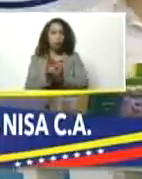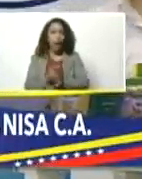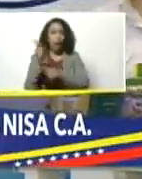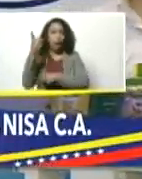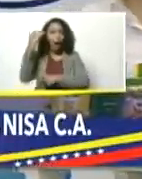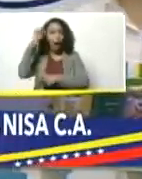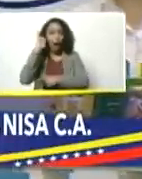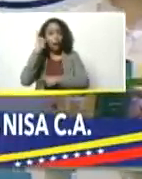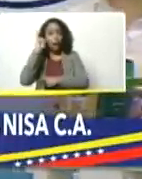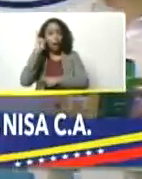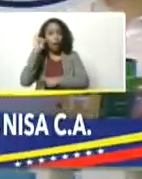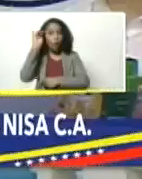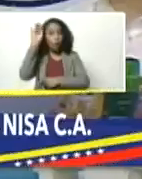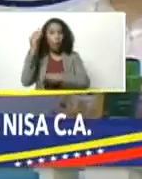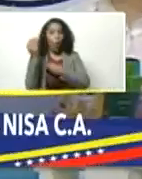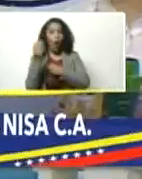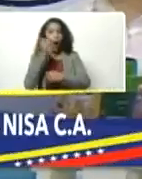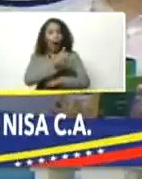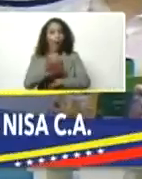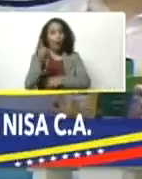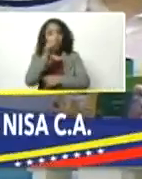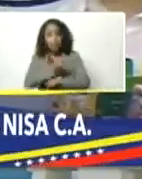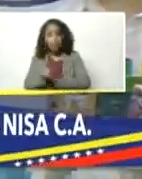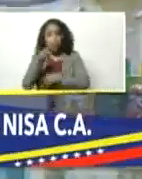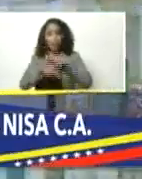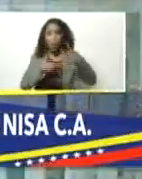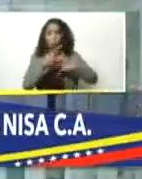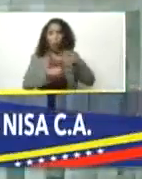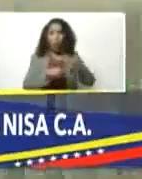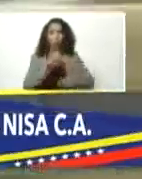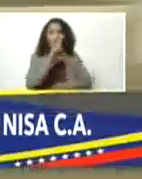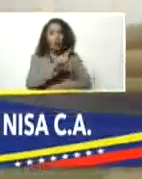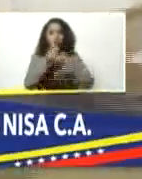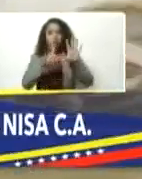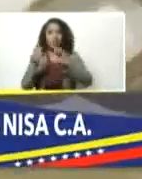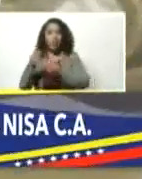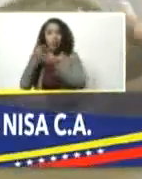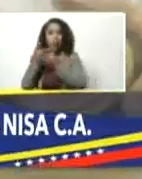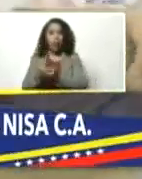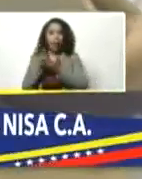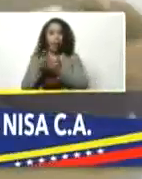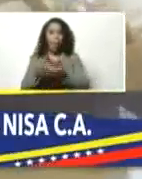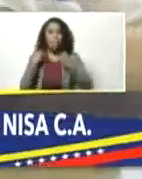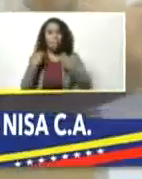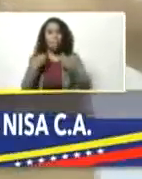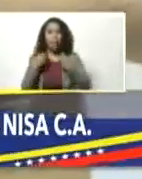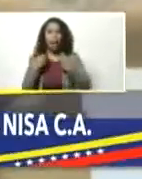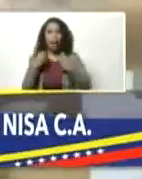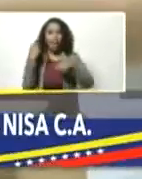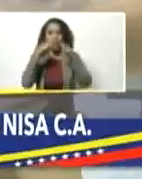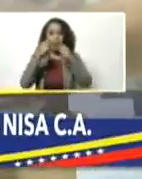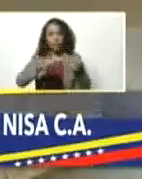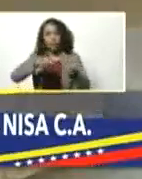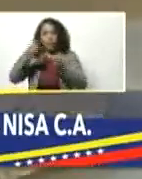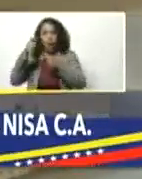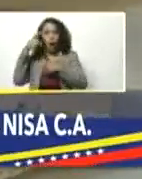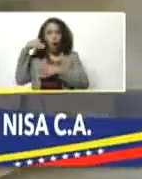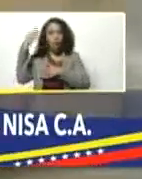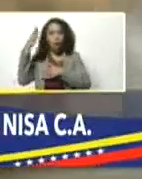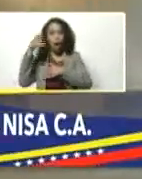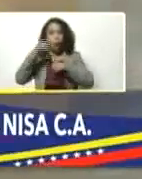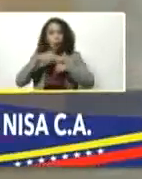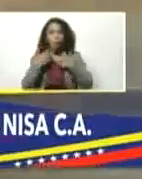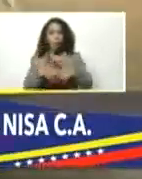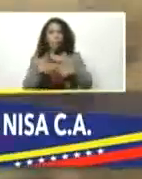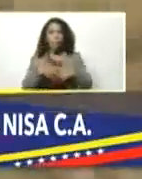tiene destinada también por cada ciclo de producción 160 toneladas para la exportación. Hoy la empresa